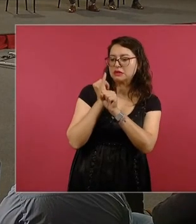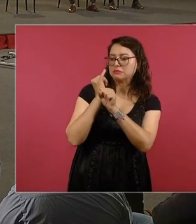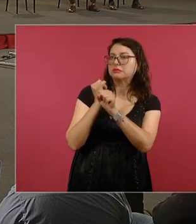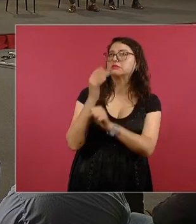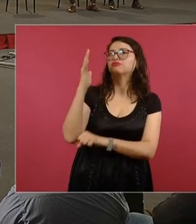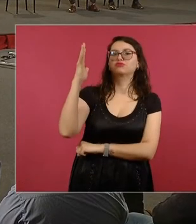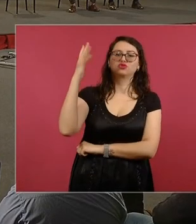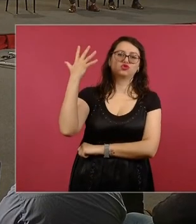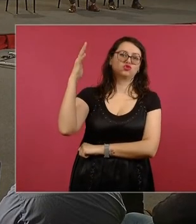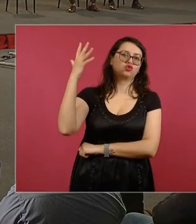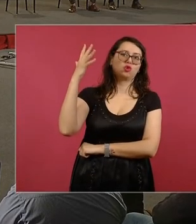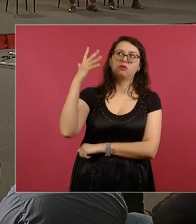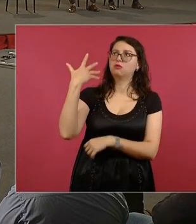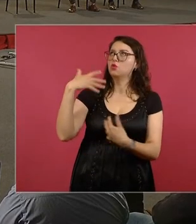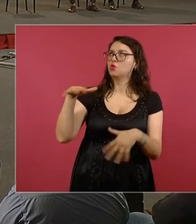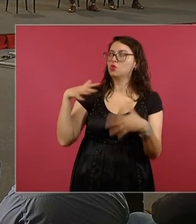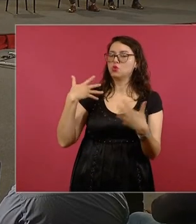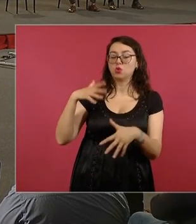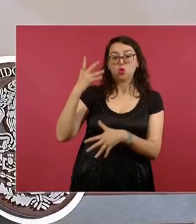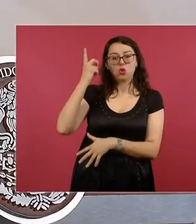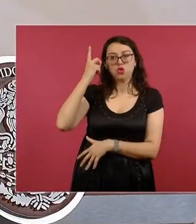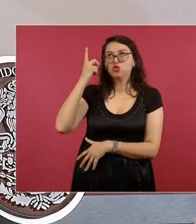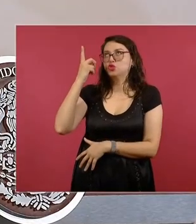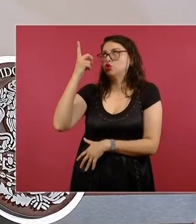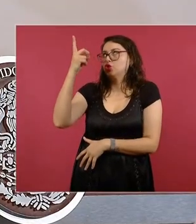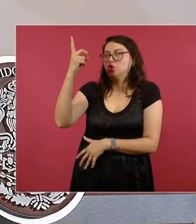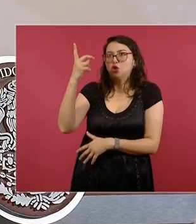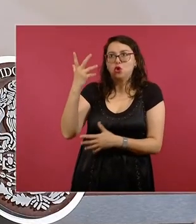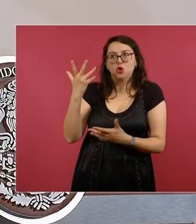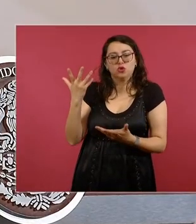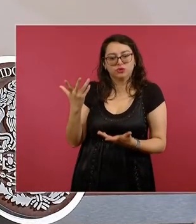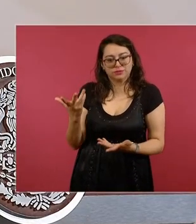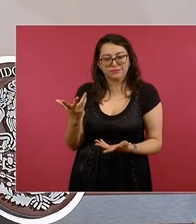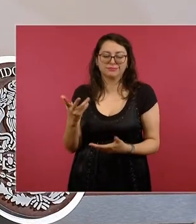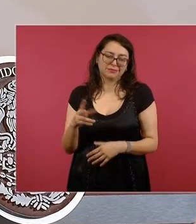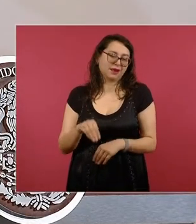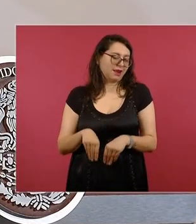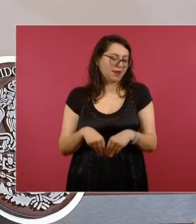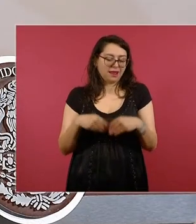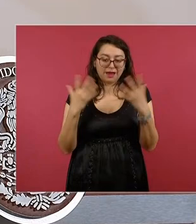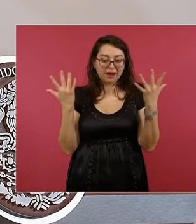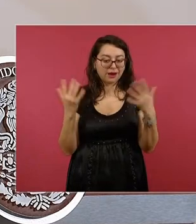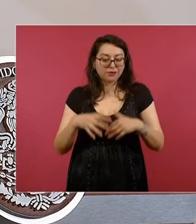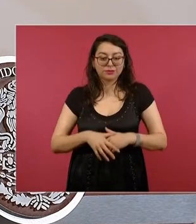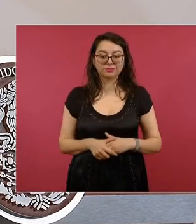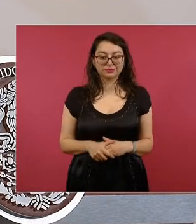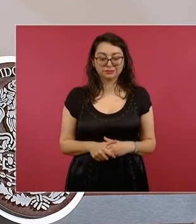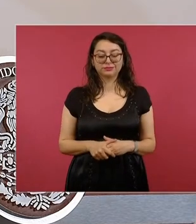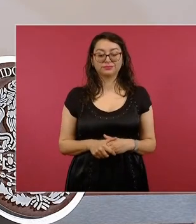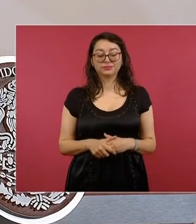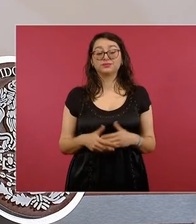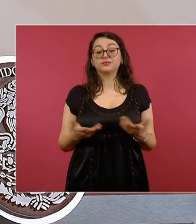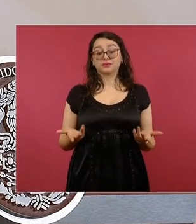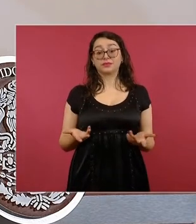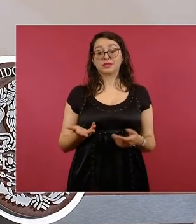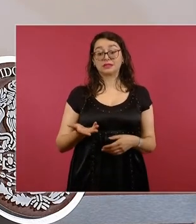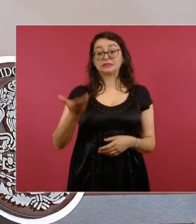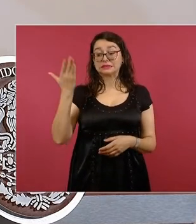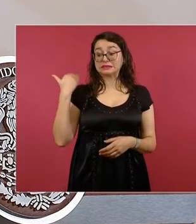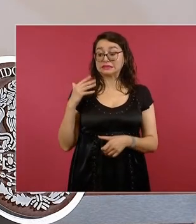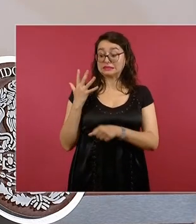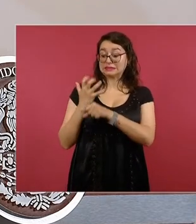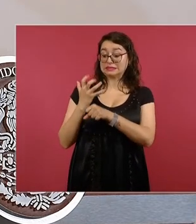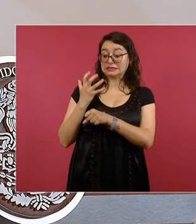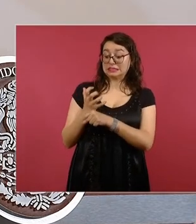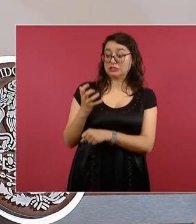del sol una entidad divina. ¿Cómo podría ser de otra manera? El lugar prominente que ocupó Tonatiuh, el quinto